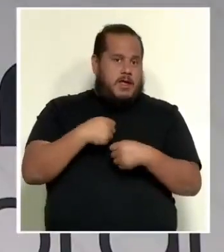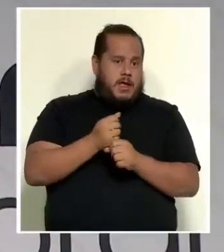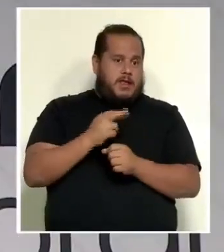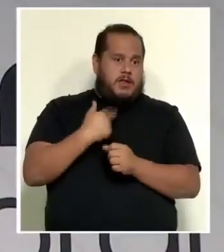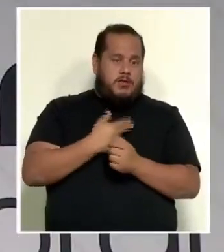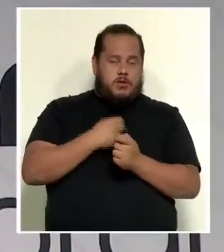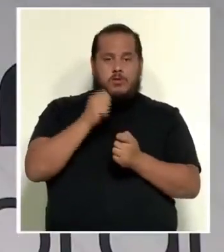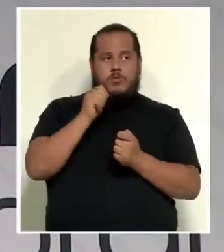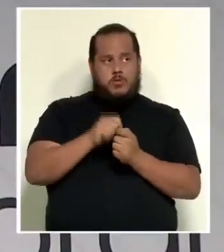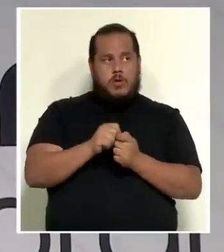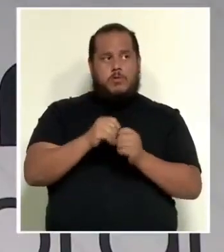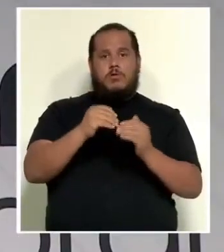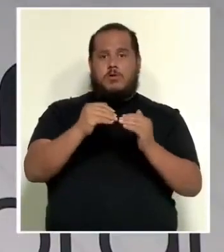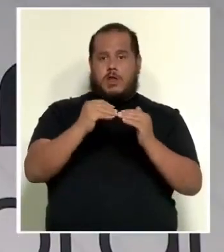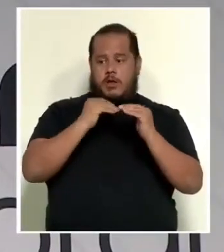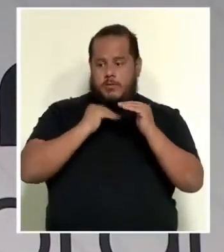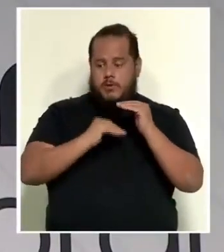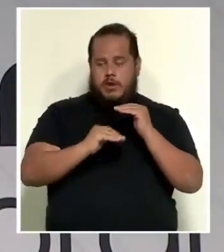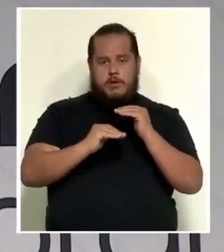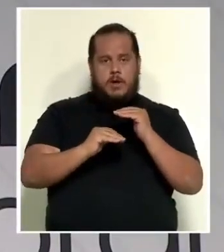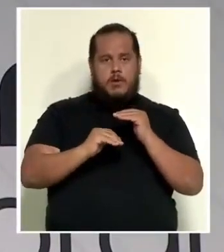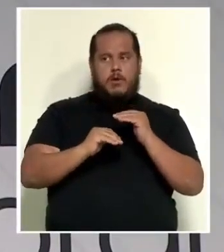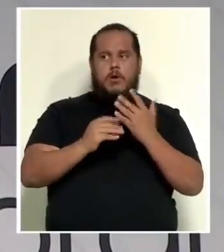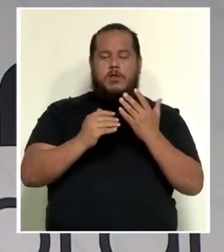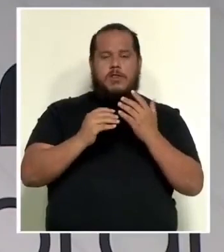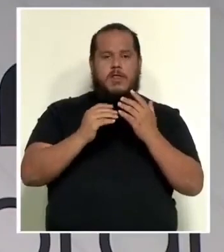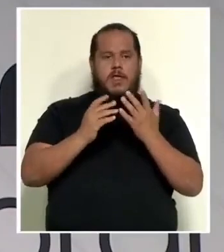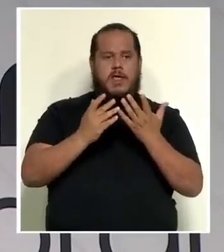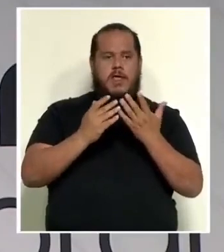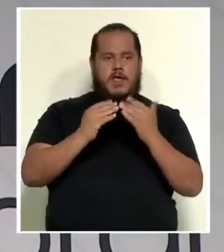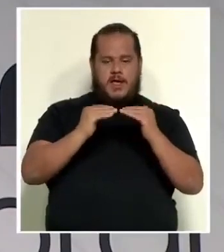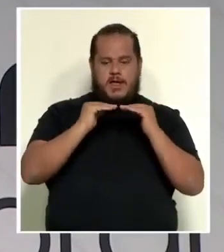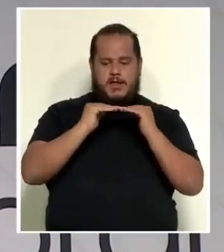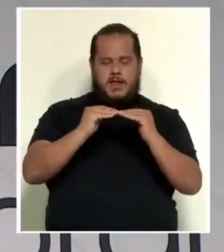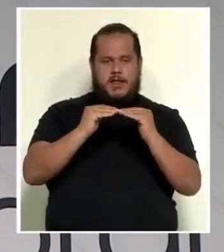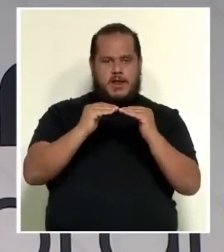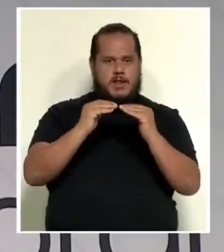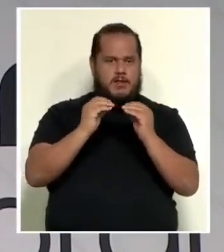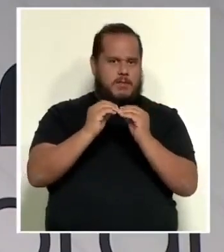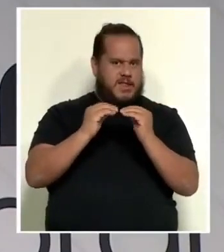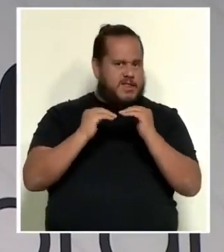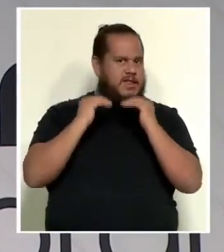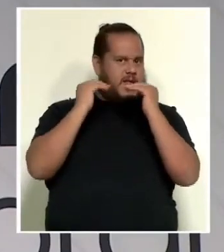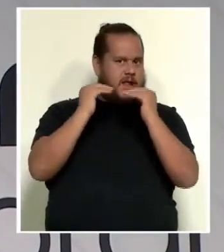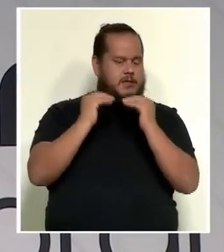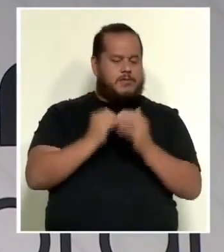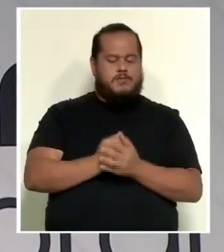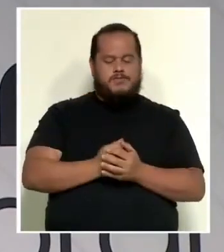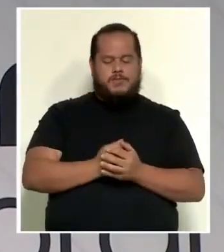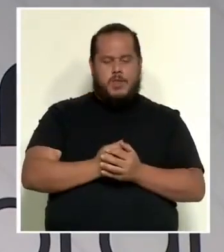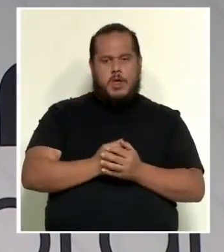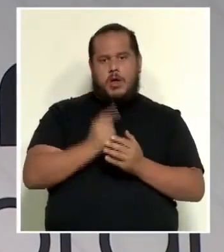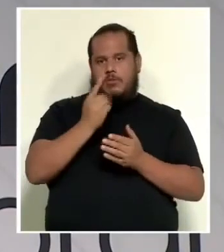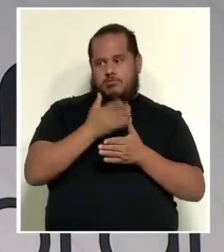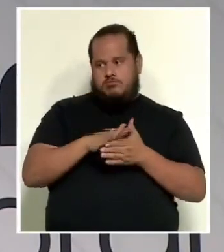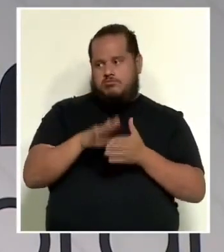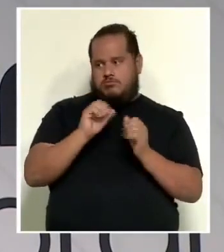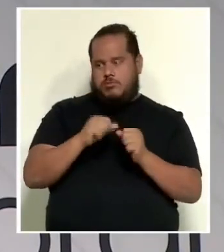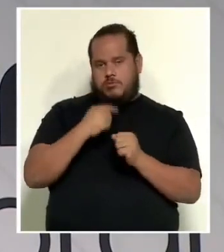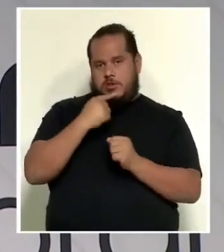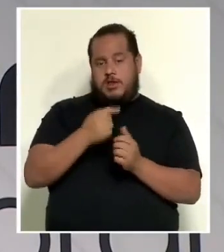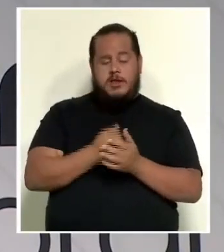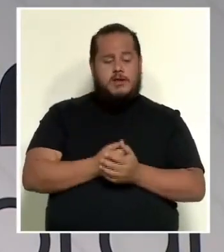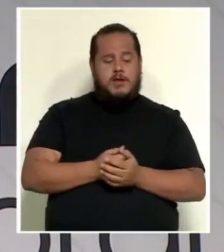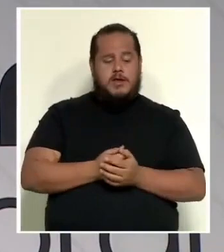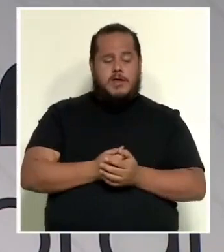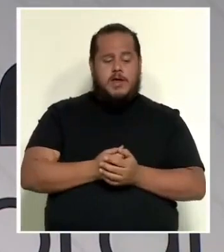puntuar, digamos, por debajo de estándares más altos, ¿verdad? Entonces, por un lado podemos decir, bueno, el